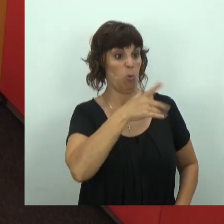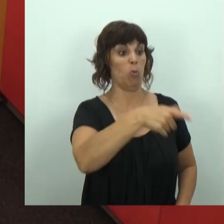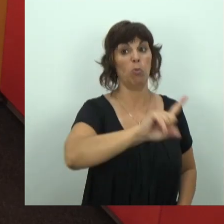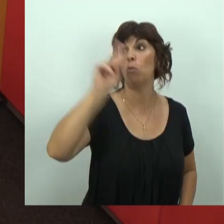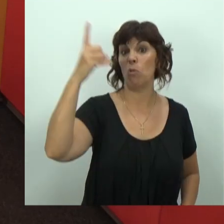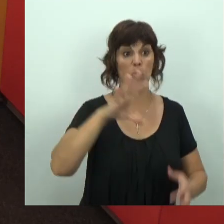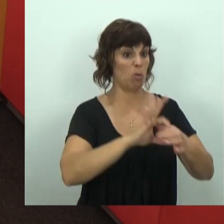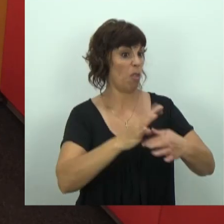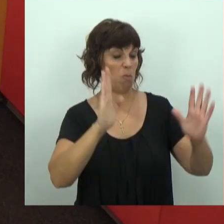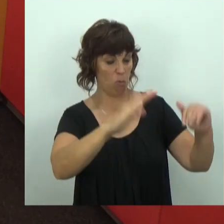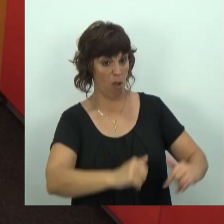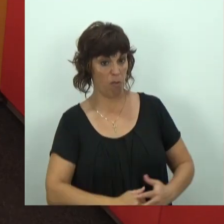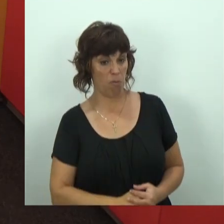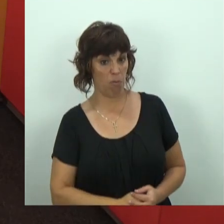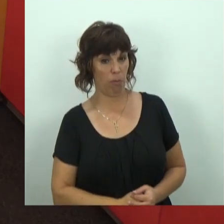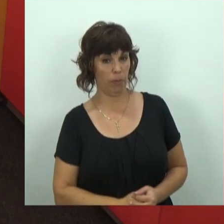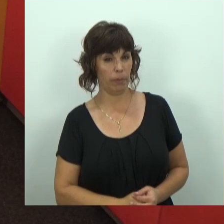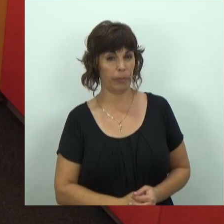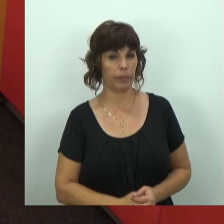Dios.